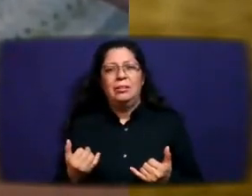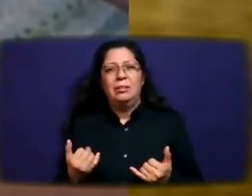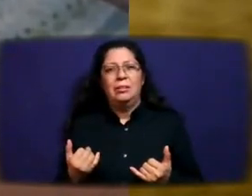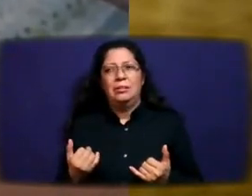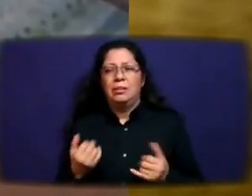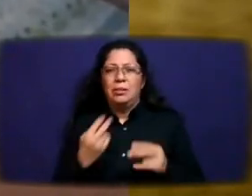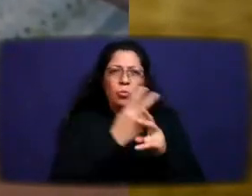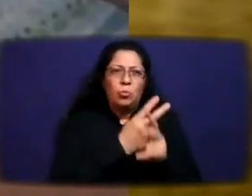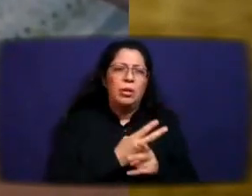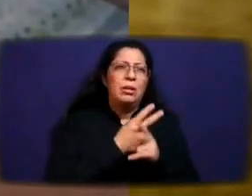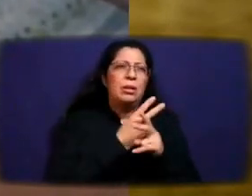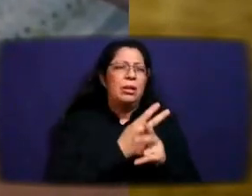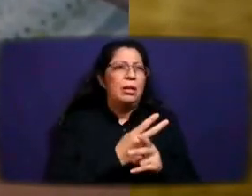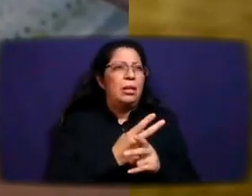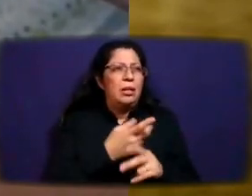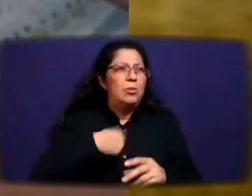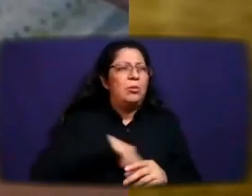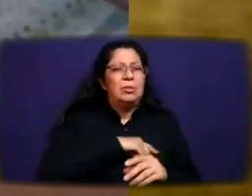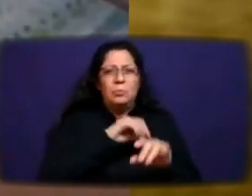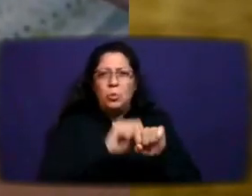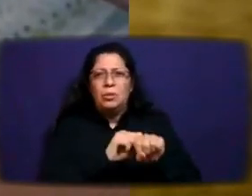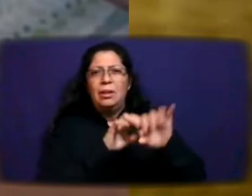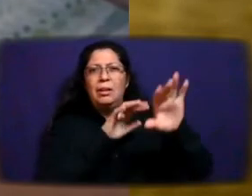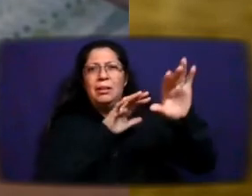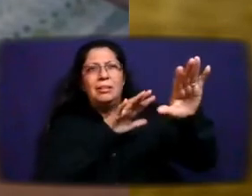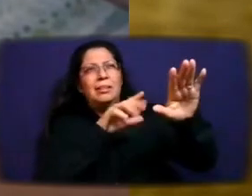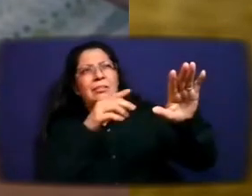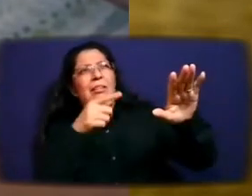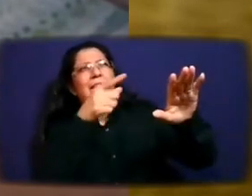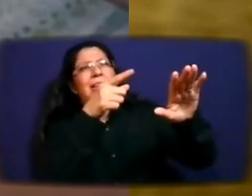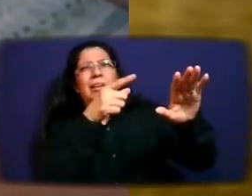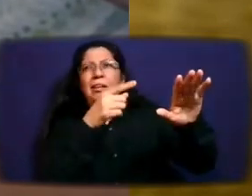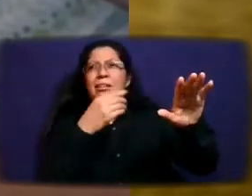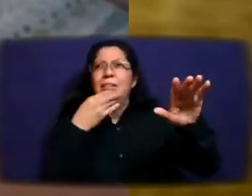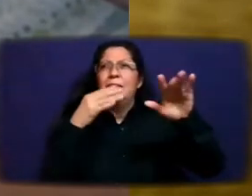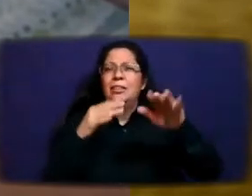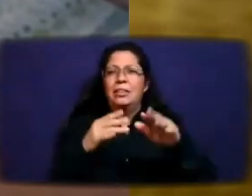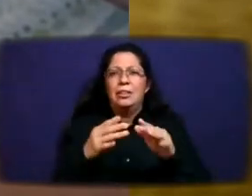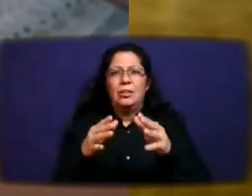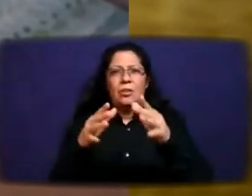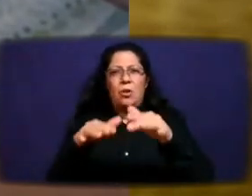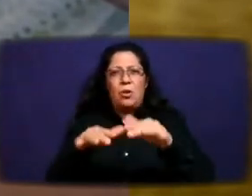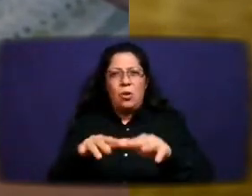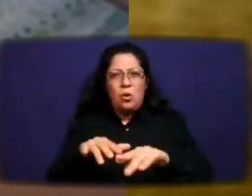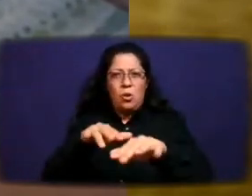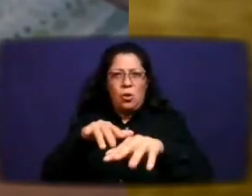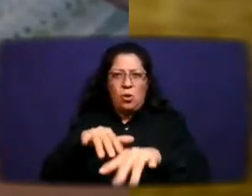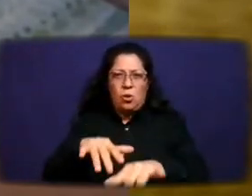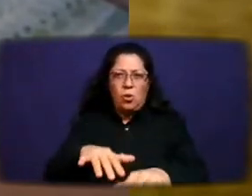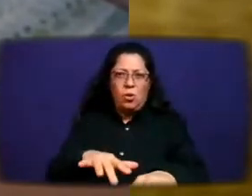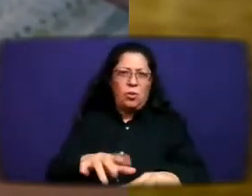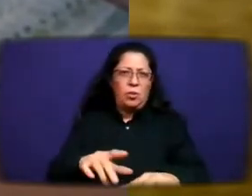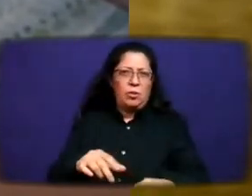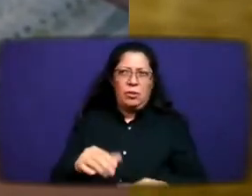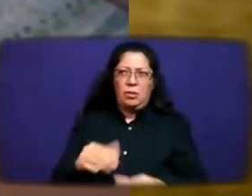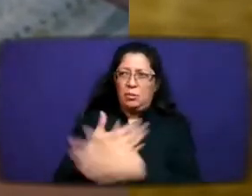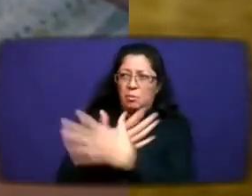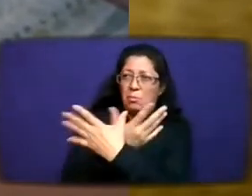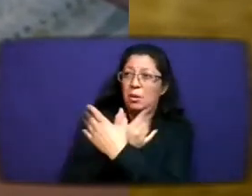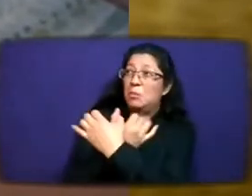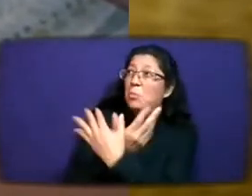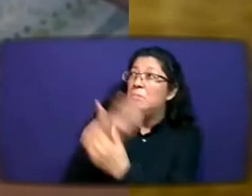Cuida de nuestras montañas, nuestros ríos, la mariposa en el